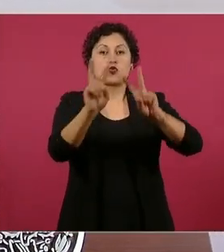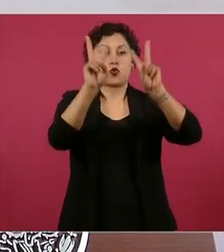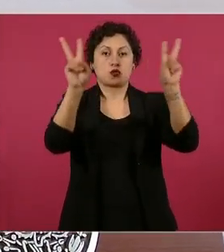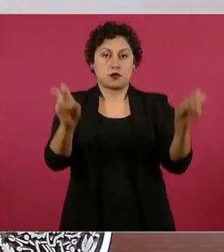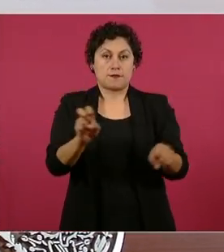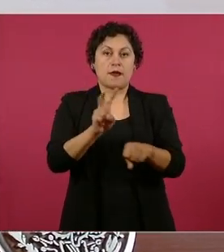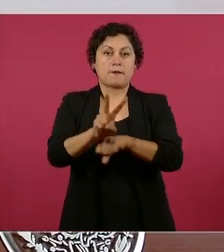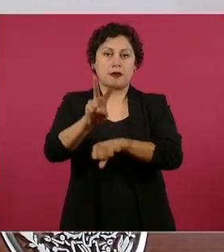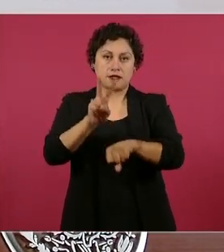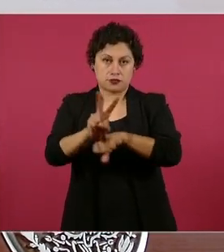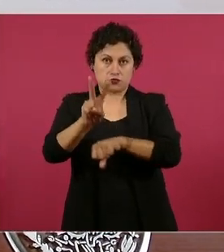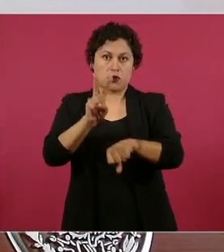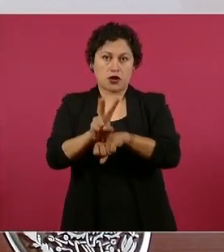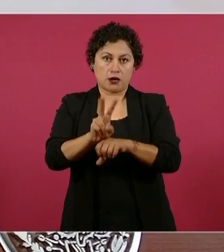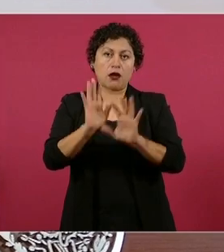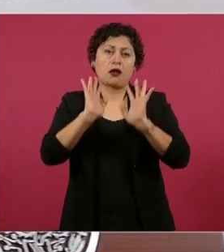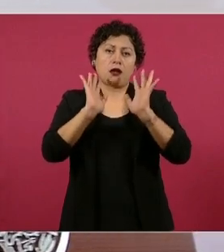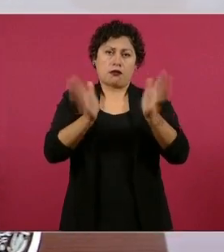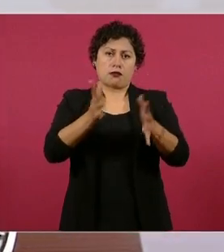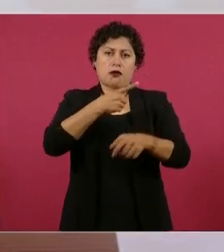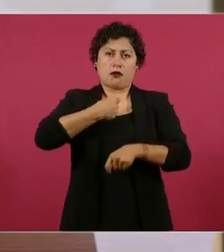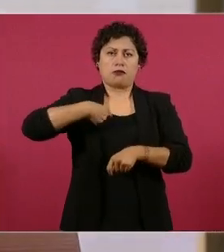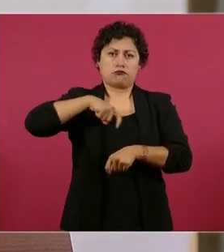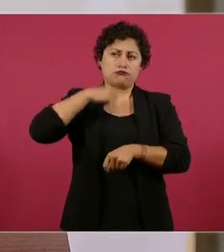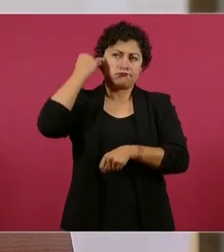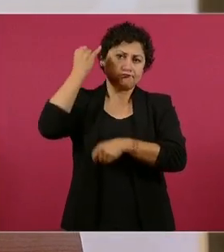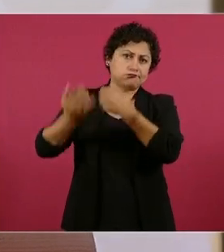ya participamos.